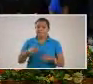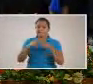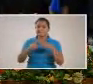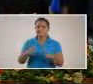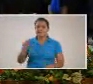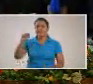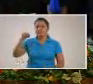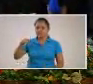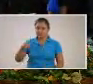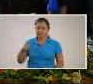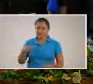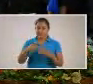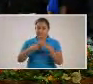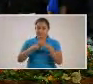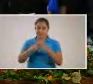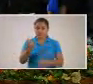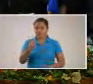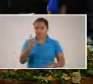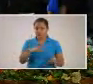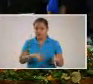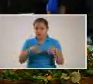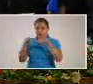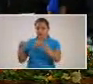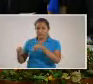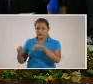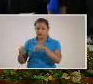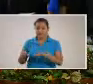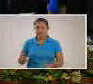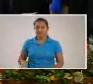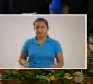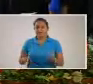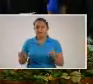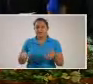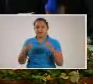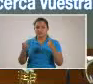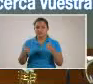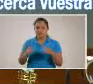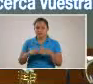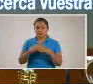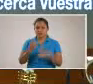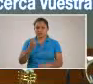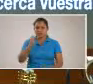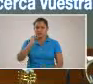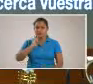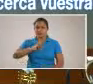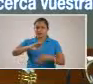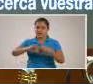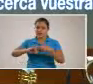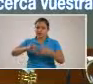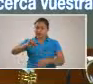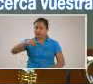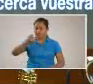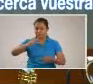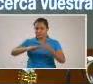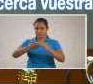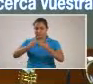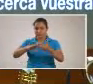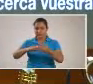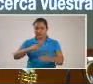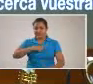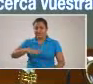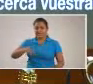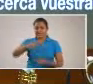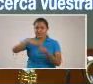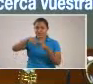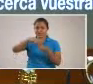el movimiento. Entonces, el asunto es que cuando Israel, cuando Jerusalén esté rodeada de ejércitos, su desolación